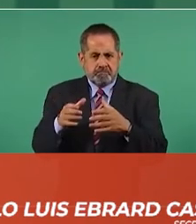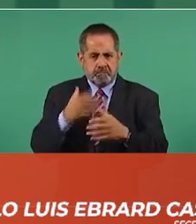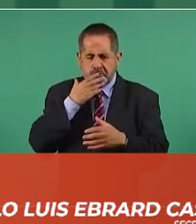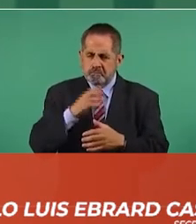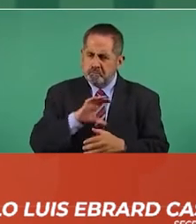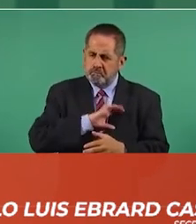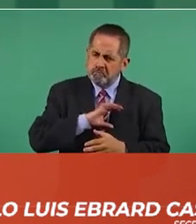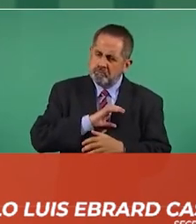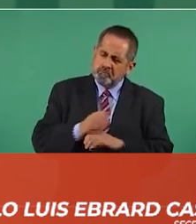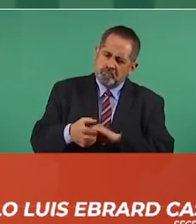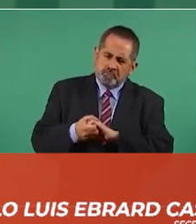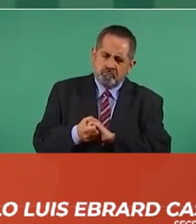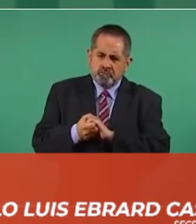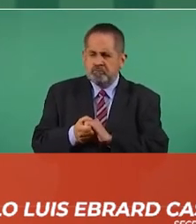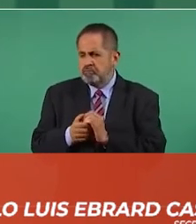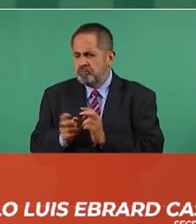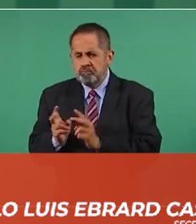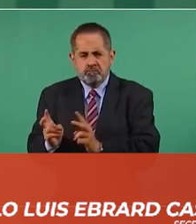fraterno,